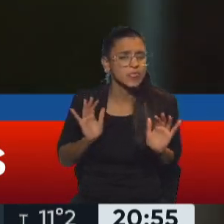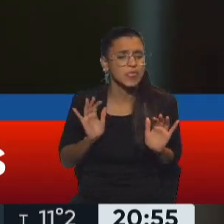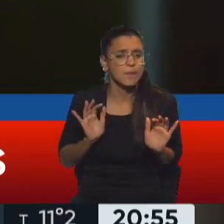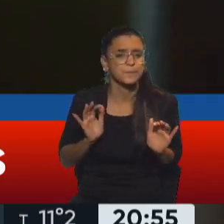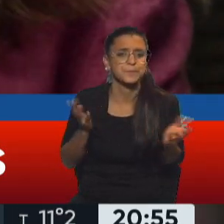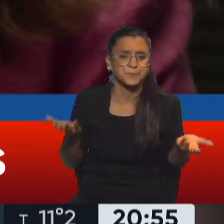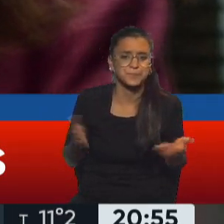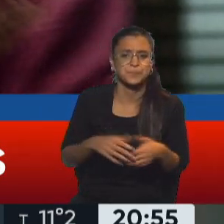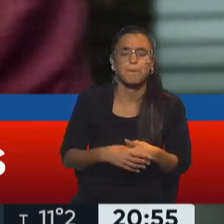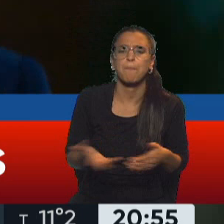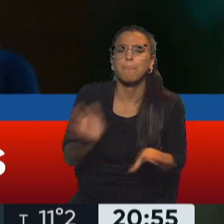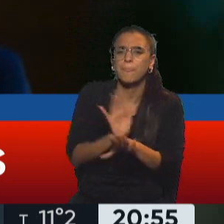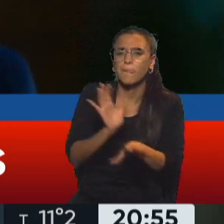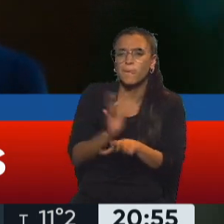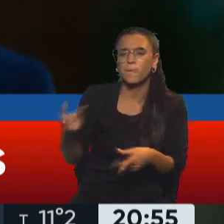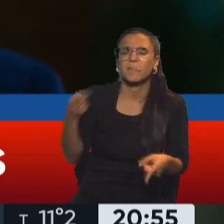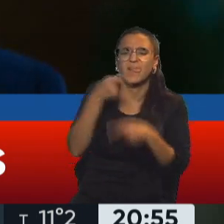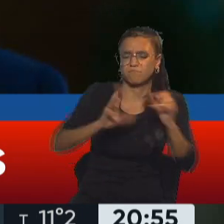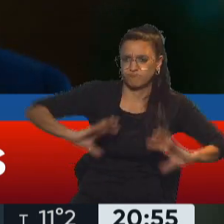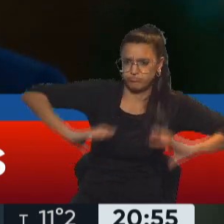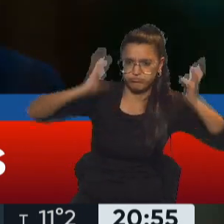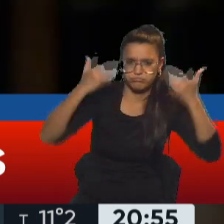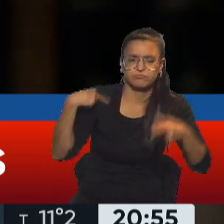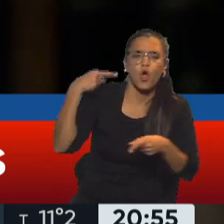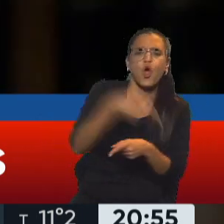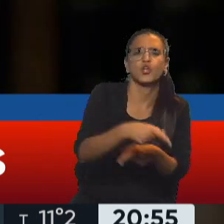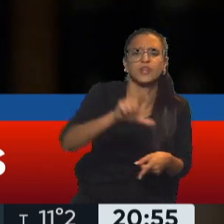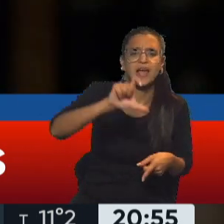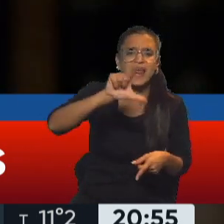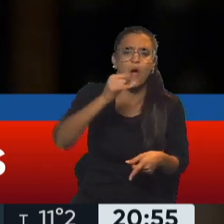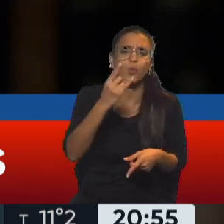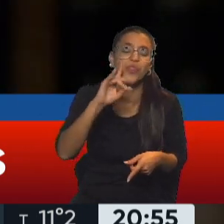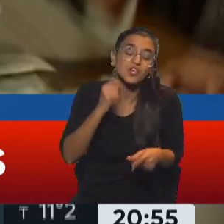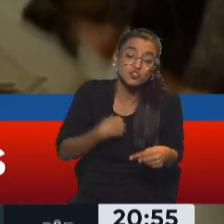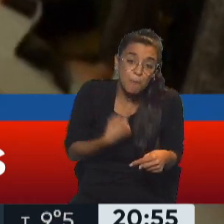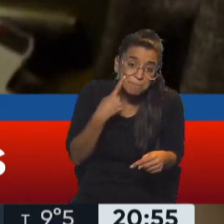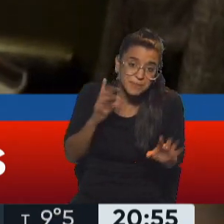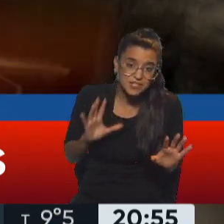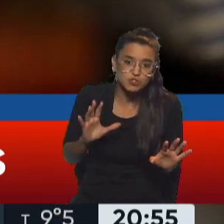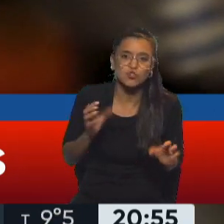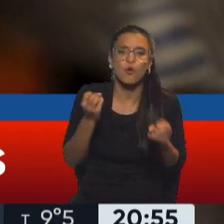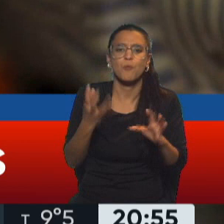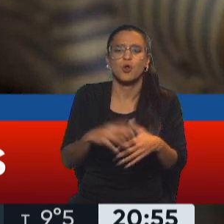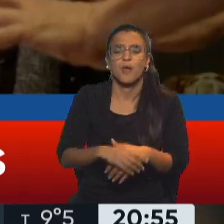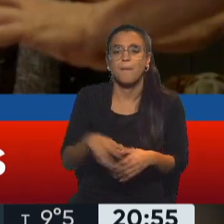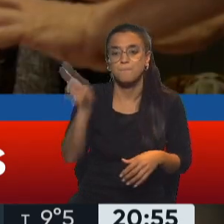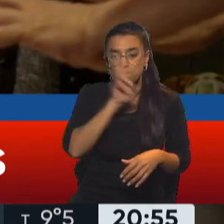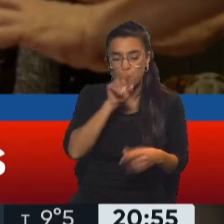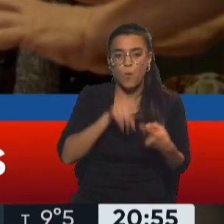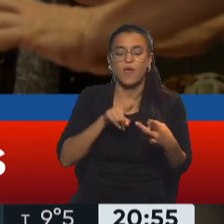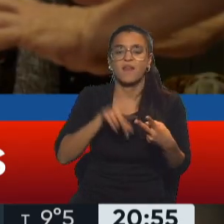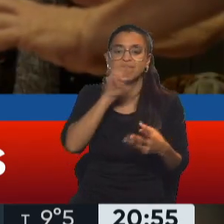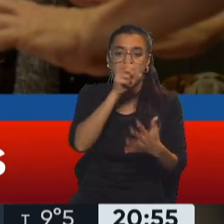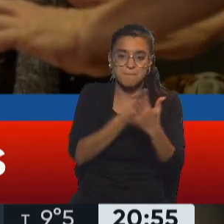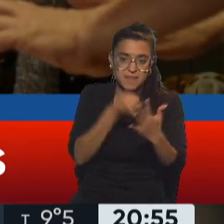Por ende, sonaba como que era un ataque de ira contra Claudia Piñeiro, creo yo, que por ser mujer, por ser